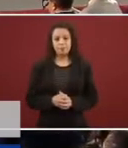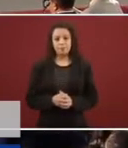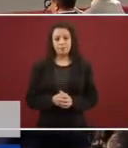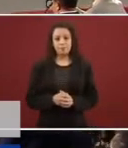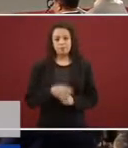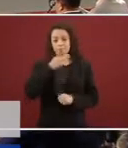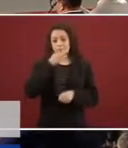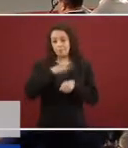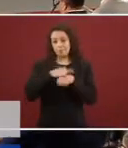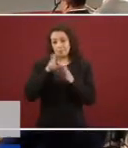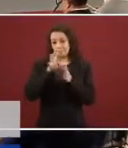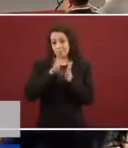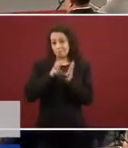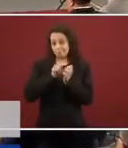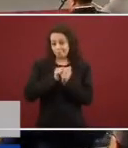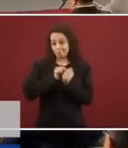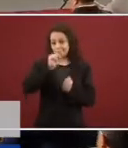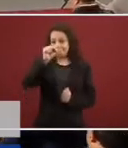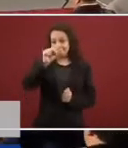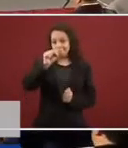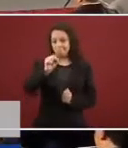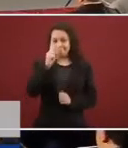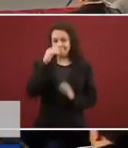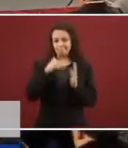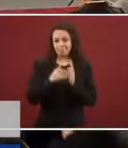promulgación de la Constitución de